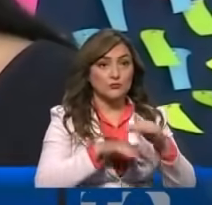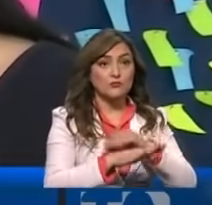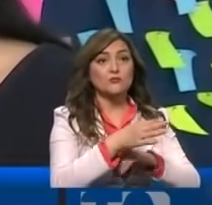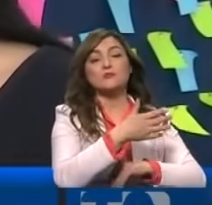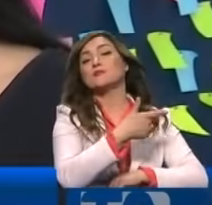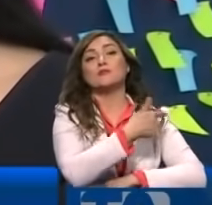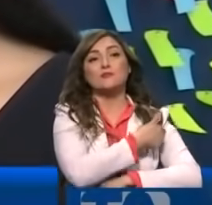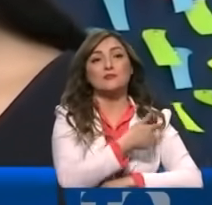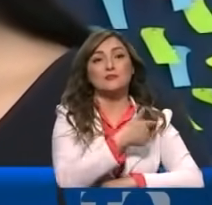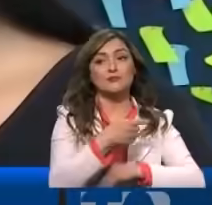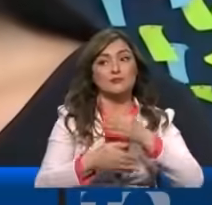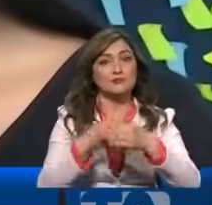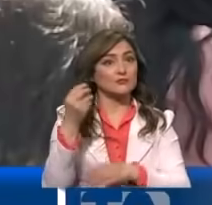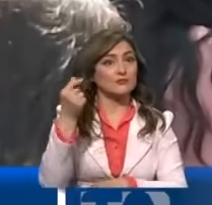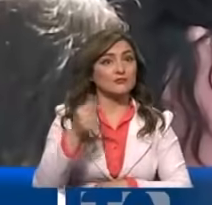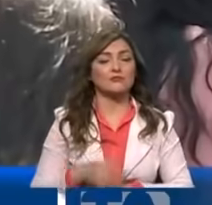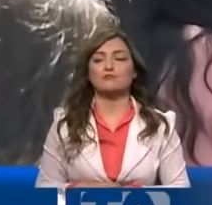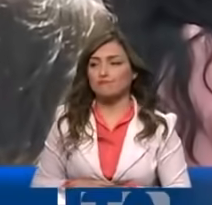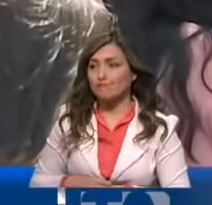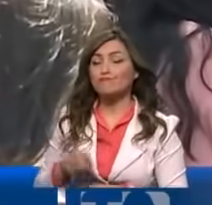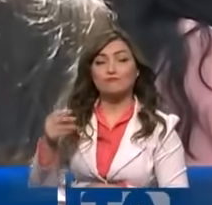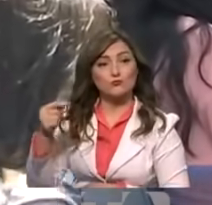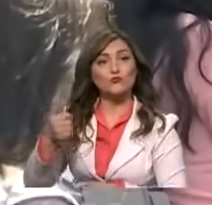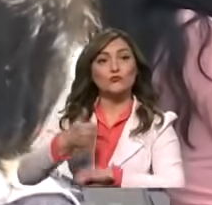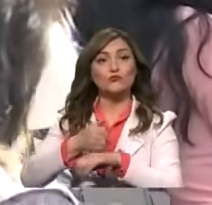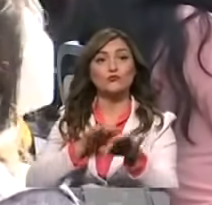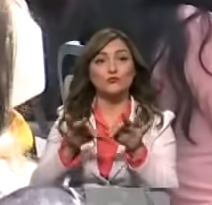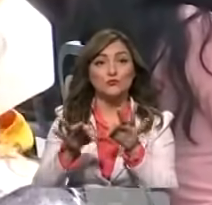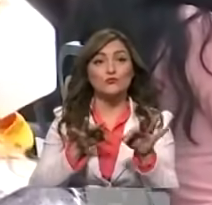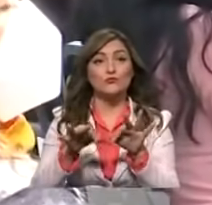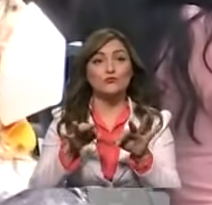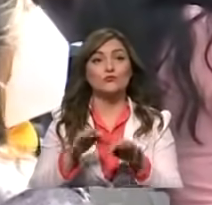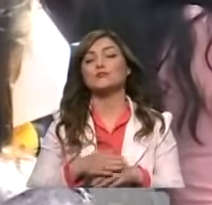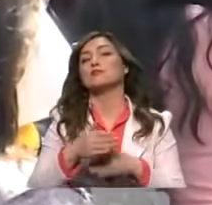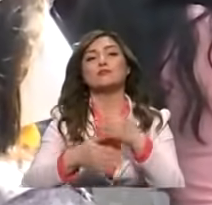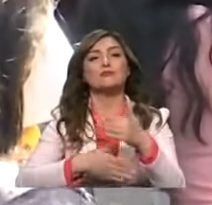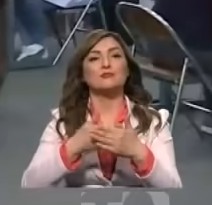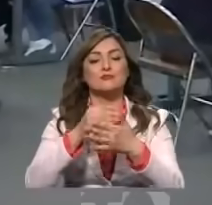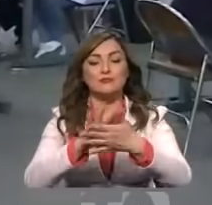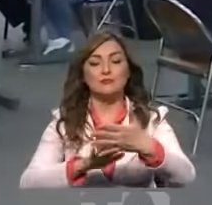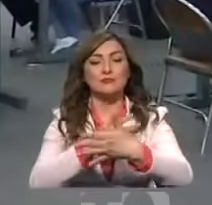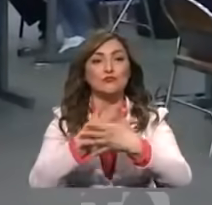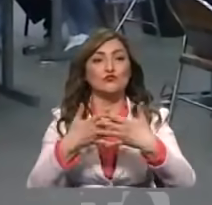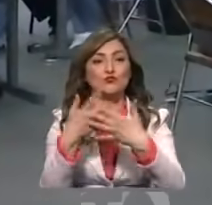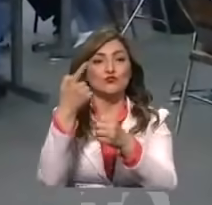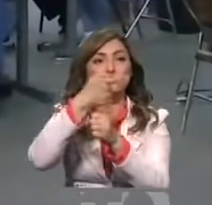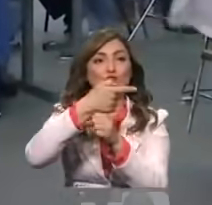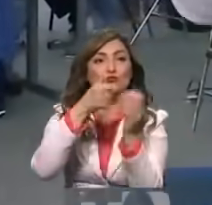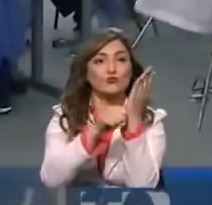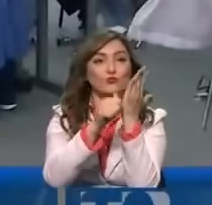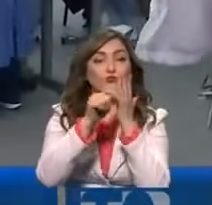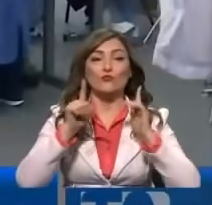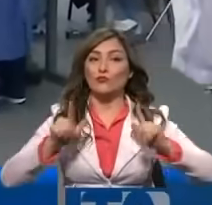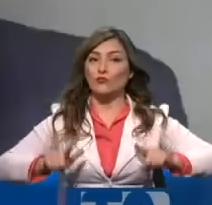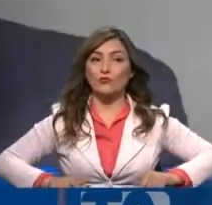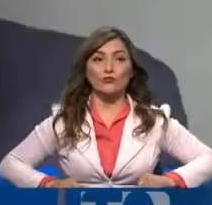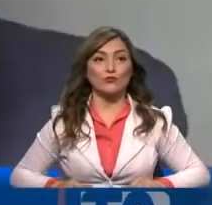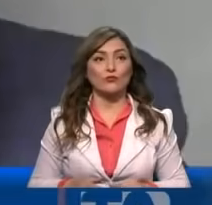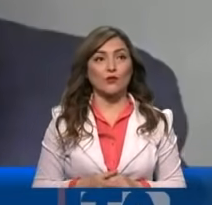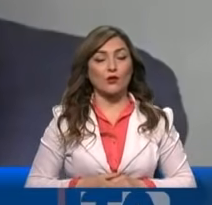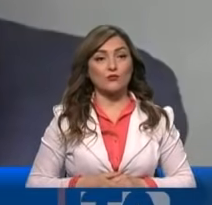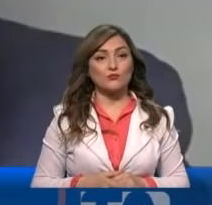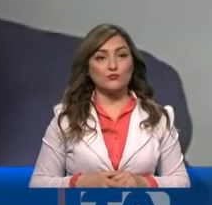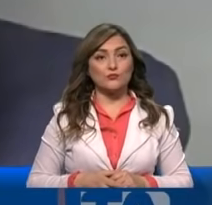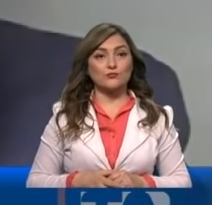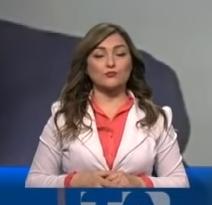el proceso. Sí, muy rápido la verdad. Las autoridades explicaron que se está llevando adelante el cronograma dispuesto por el ministerio, pero además